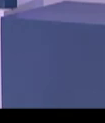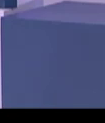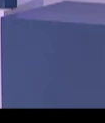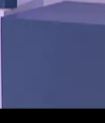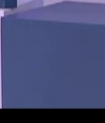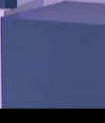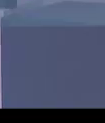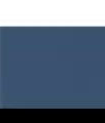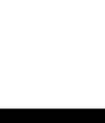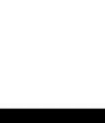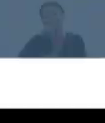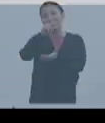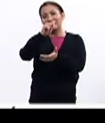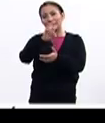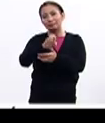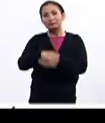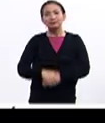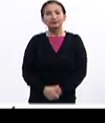de patentes.